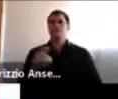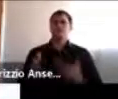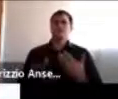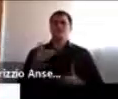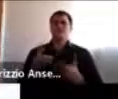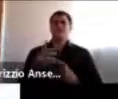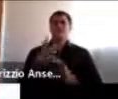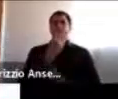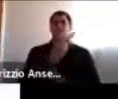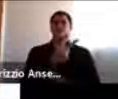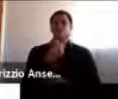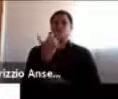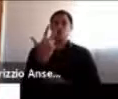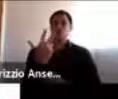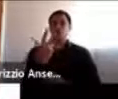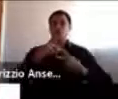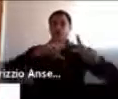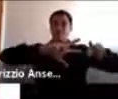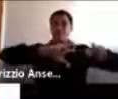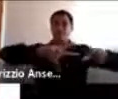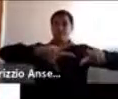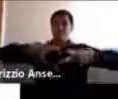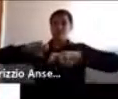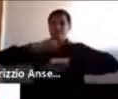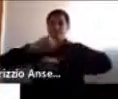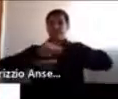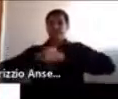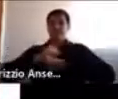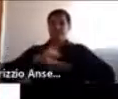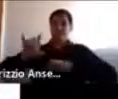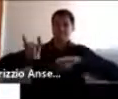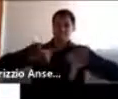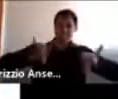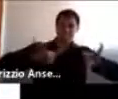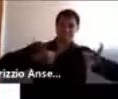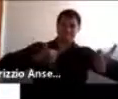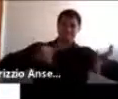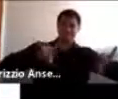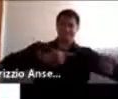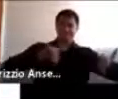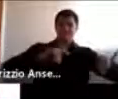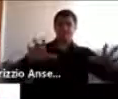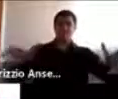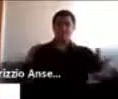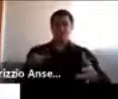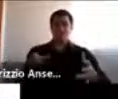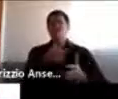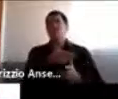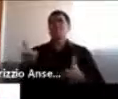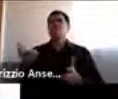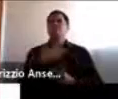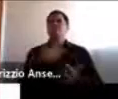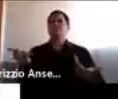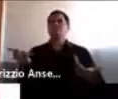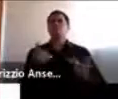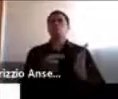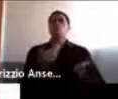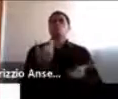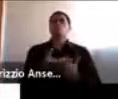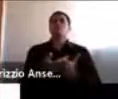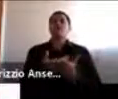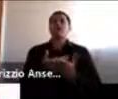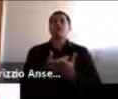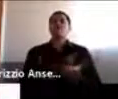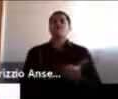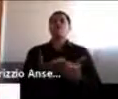investigaciones a nivel internacional y vieron cómo funcionaba este juego en distintas formas con distintas formas de implementación y lo principal